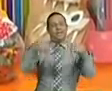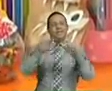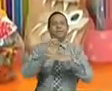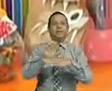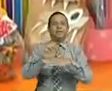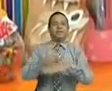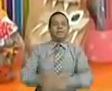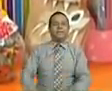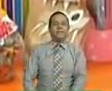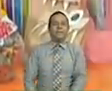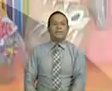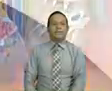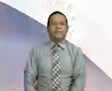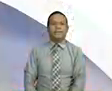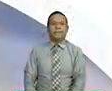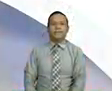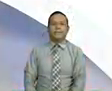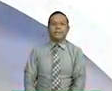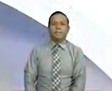Vascones.